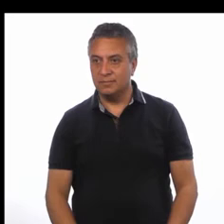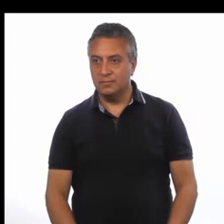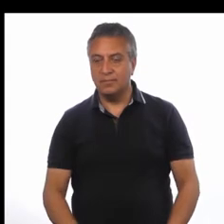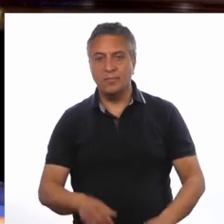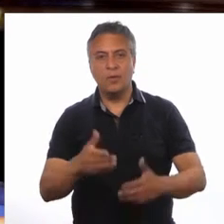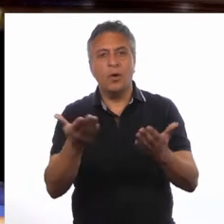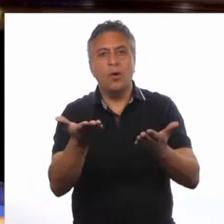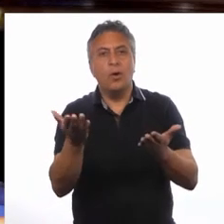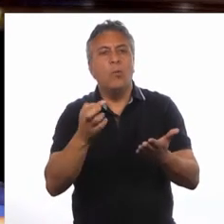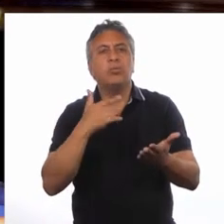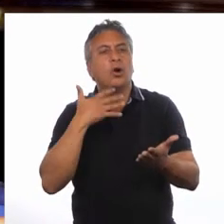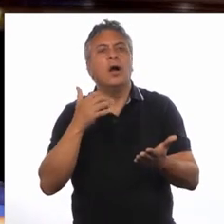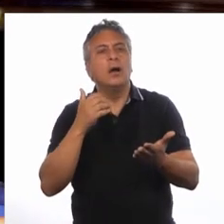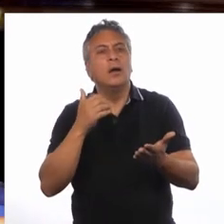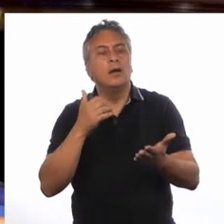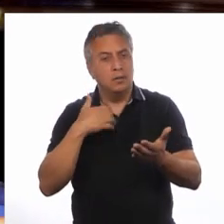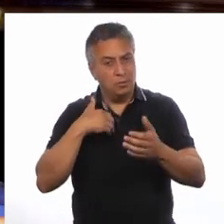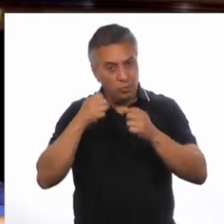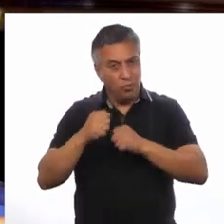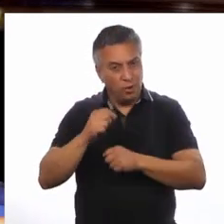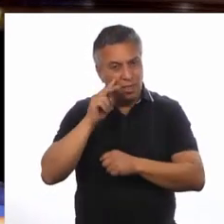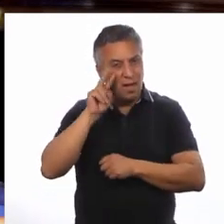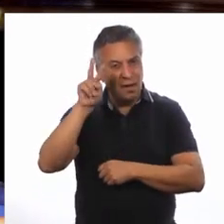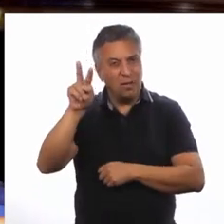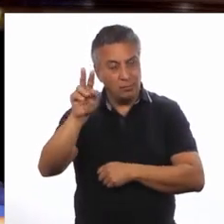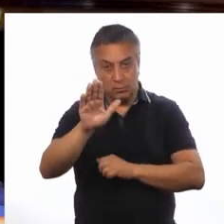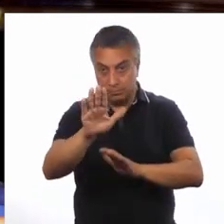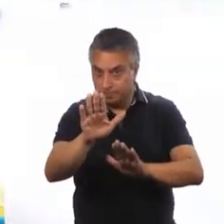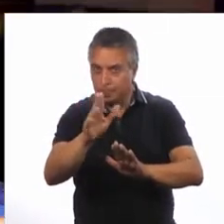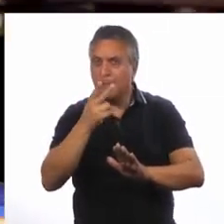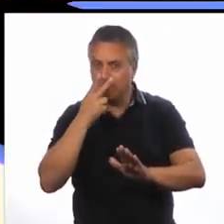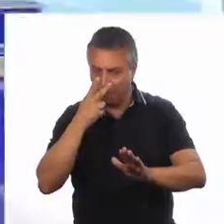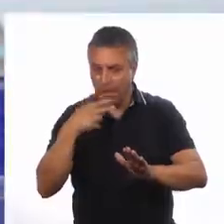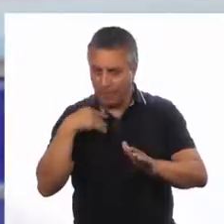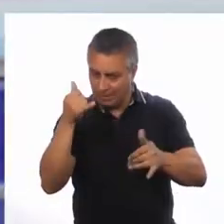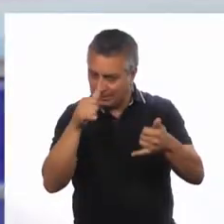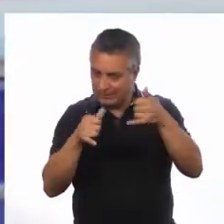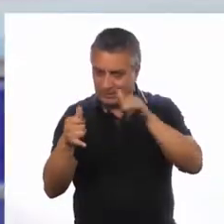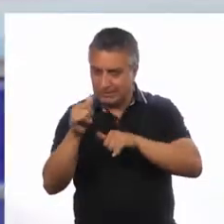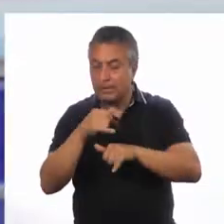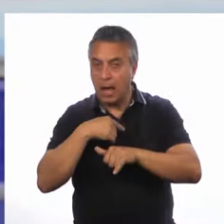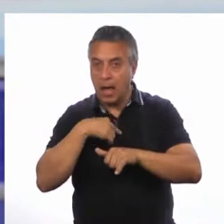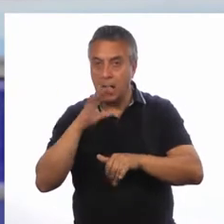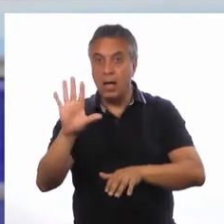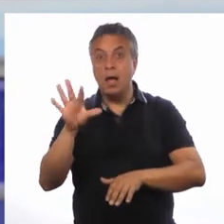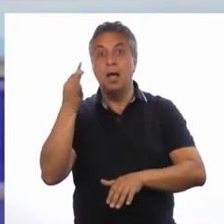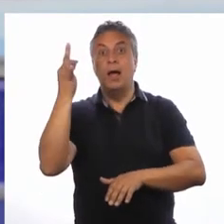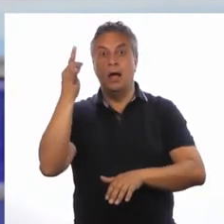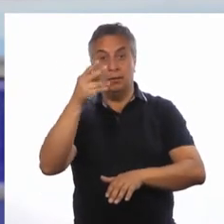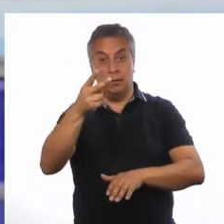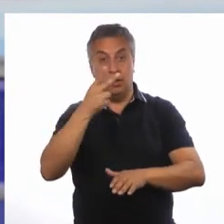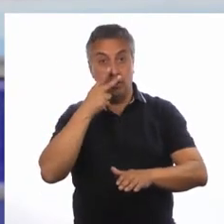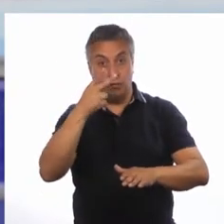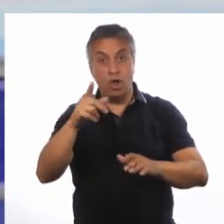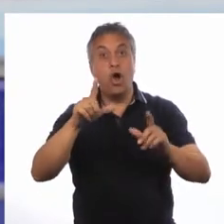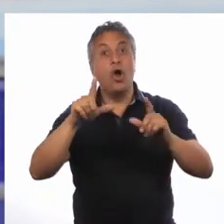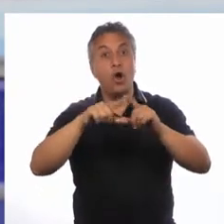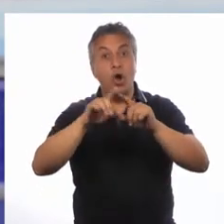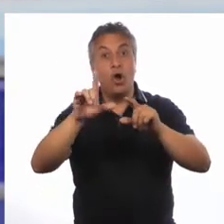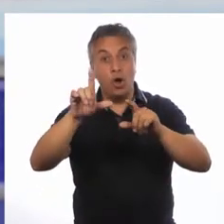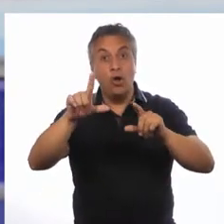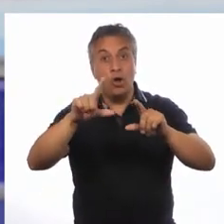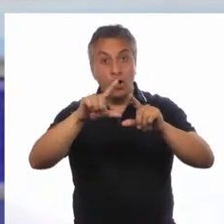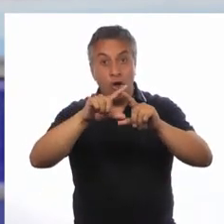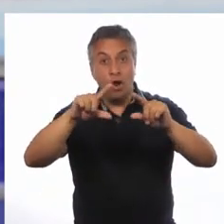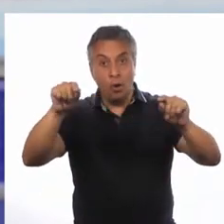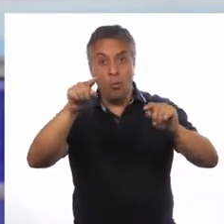¿Pero por qué podemos ver esto? Hagamos un pequeño experimento para averiguarlo. Las fases de la luna que acabas de ver son el resultado